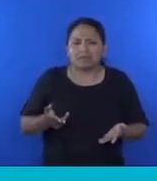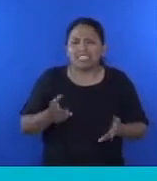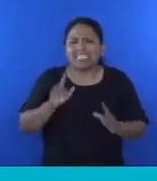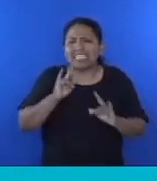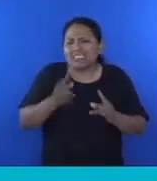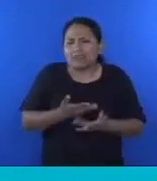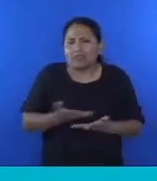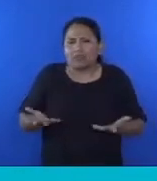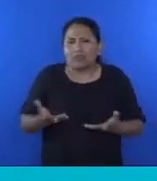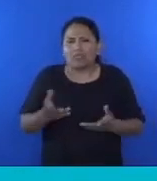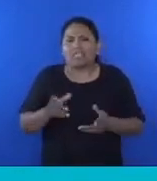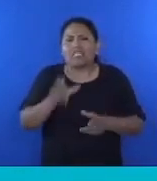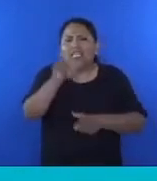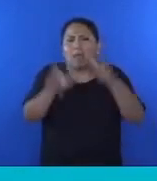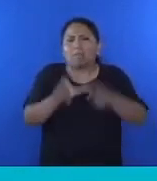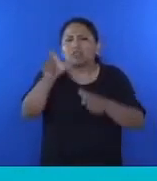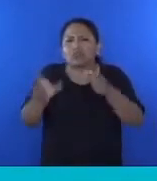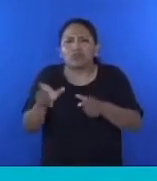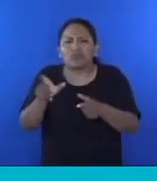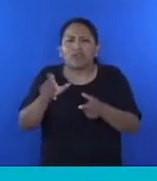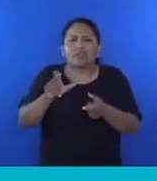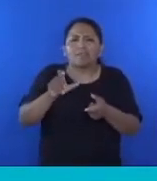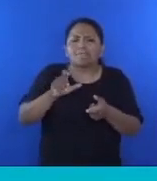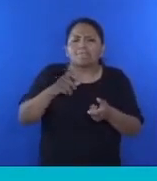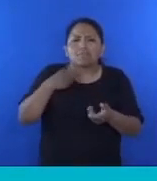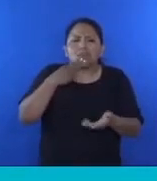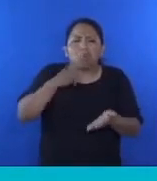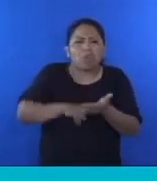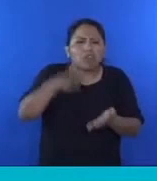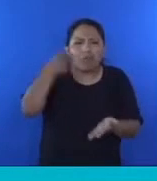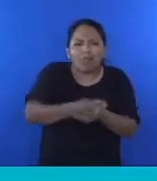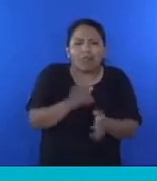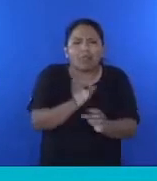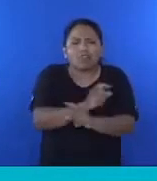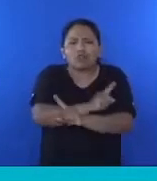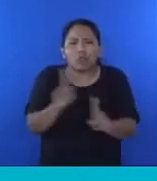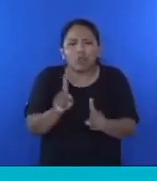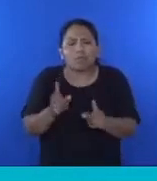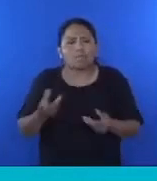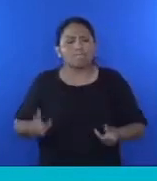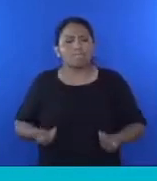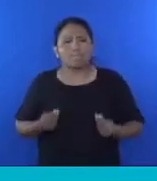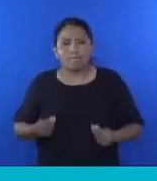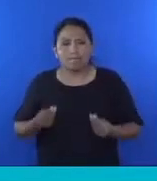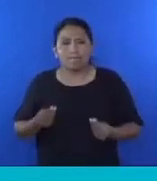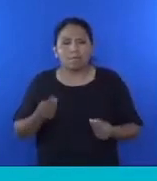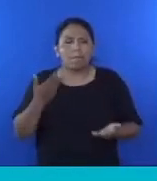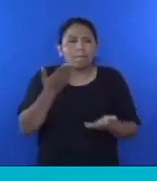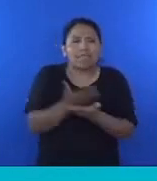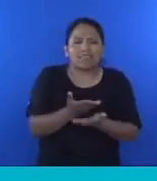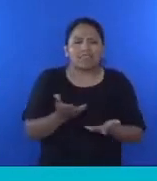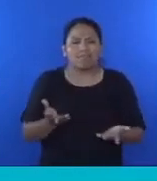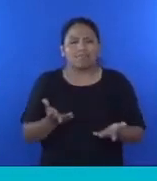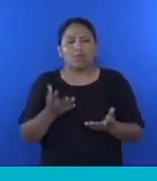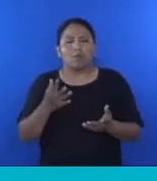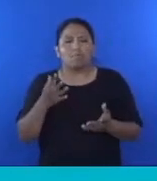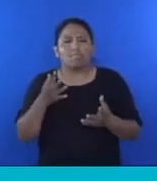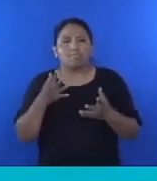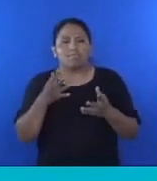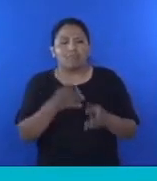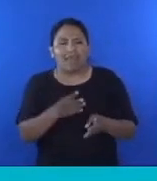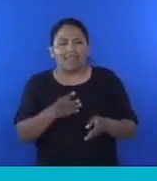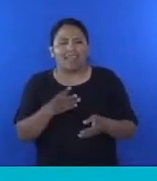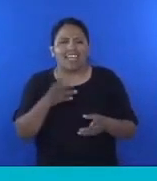que los bonaerenses no paguen los impuestos, salir a plantear poner en jaque